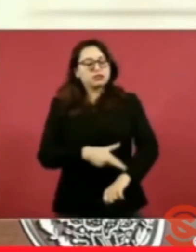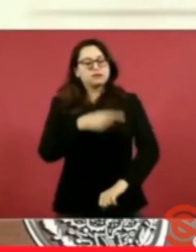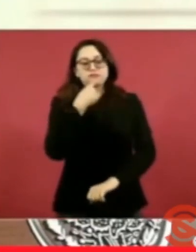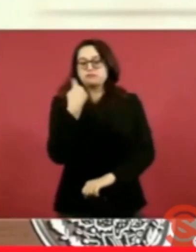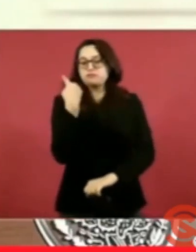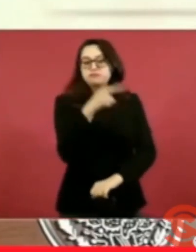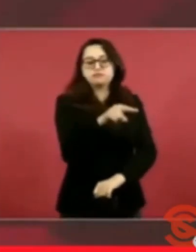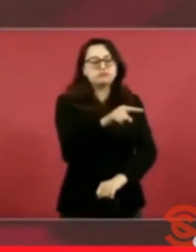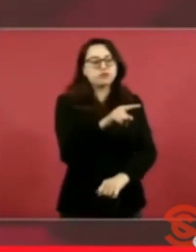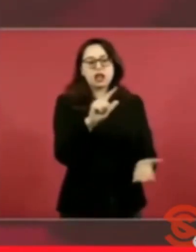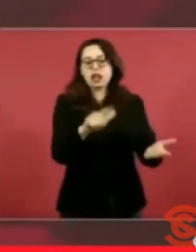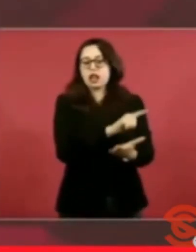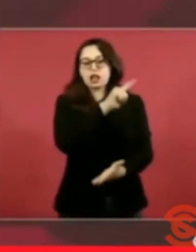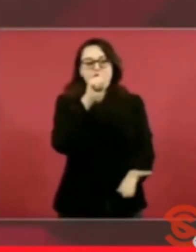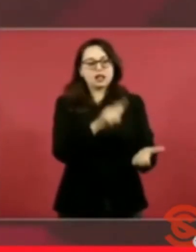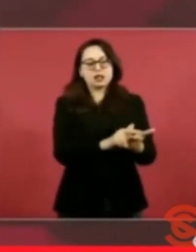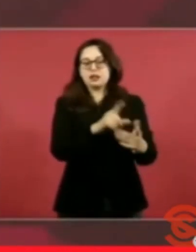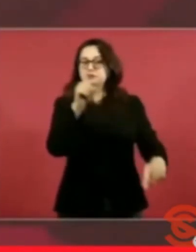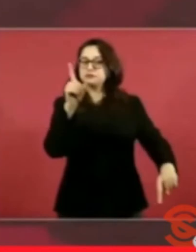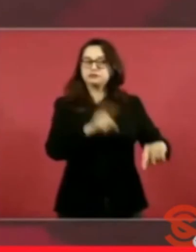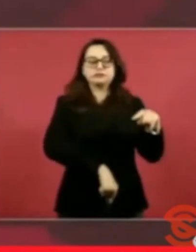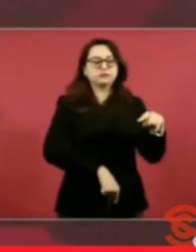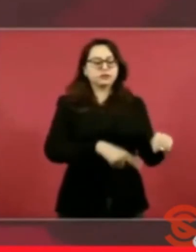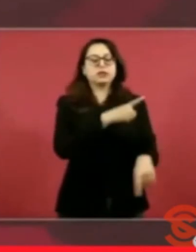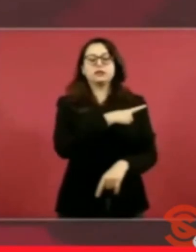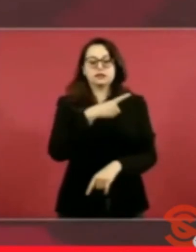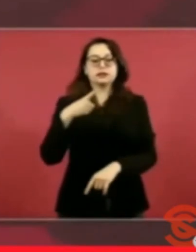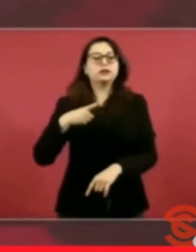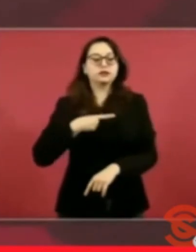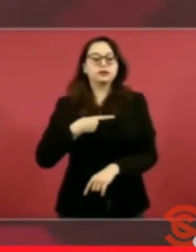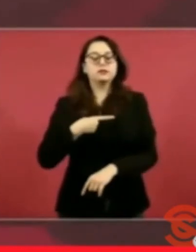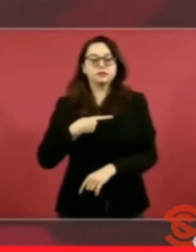y además